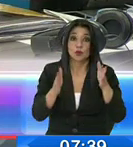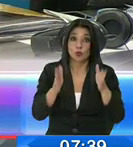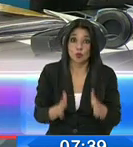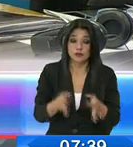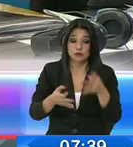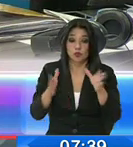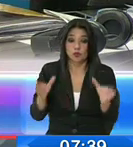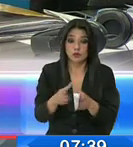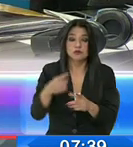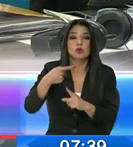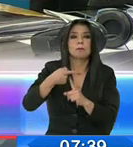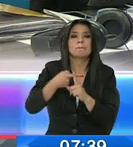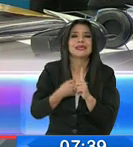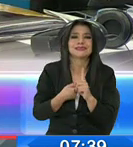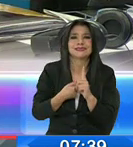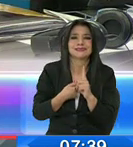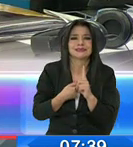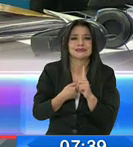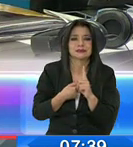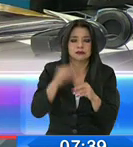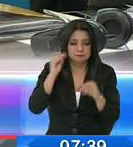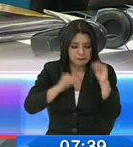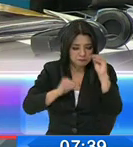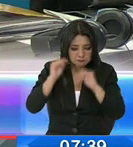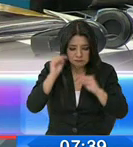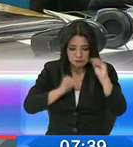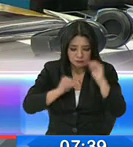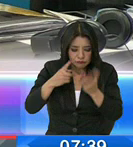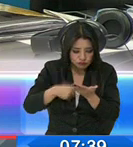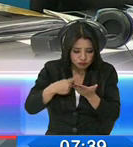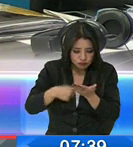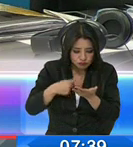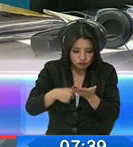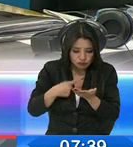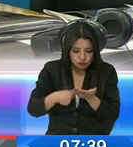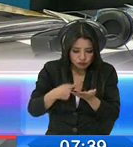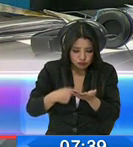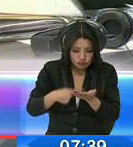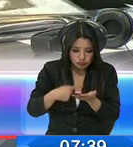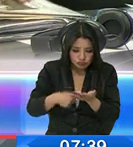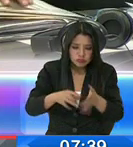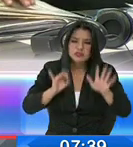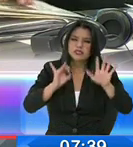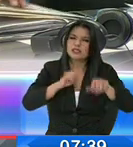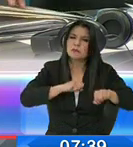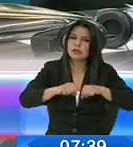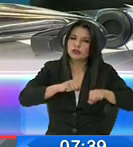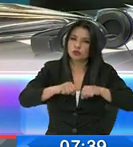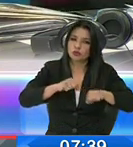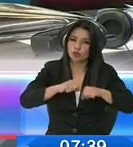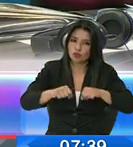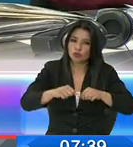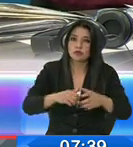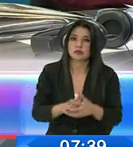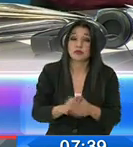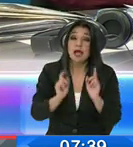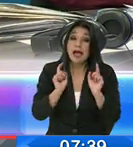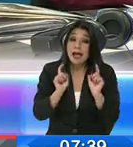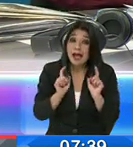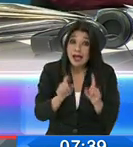toman un mes para dictar su sentencia eso nos lleva a 7 de mayo ahí vienen las